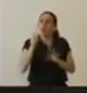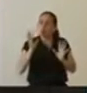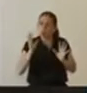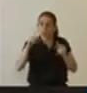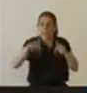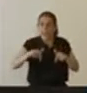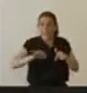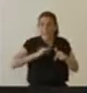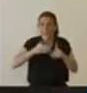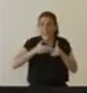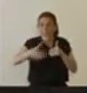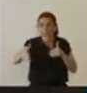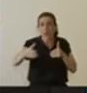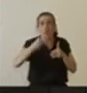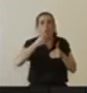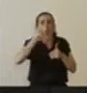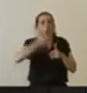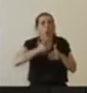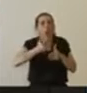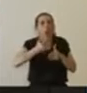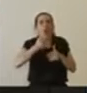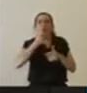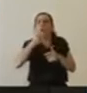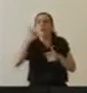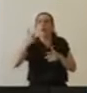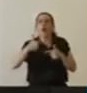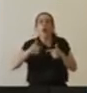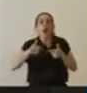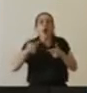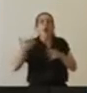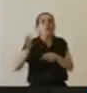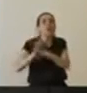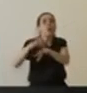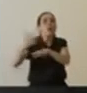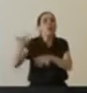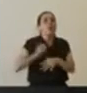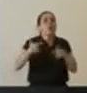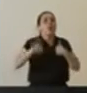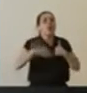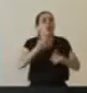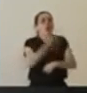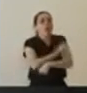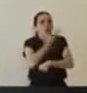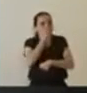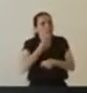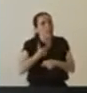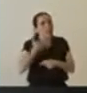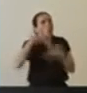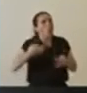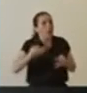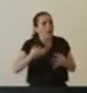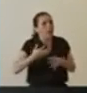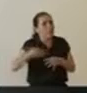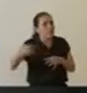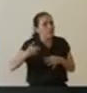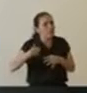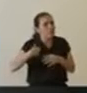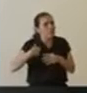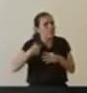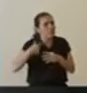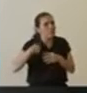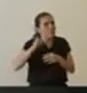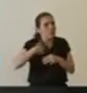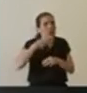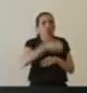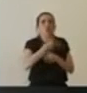este año quienes tengan indicación de vacunación de la gripe lo hagan. Primero porque los síntomas son muy similares y disminuir por lo